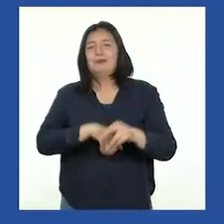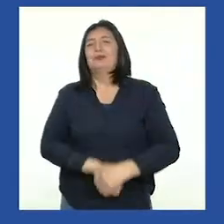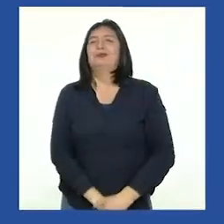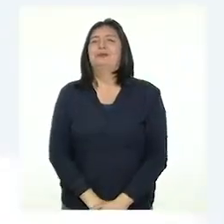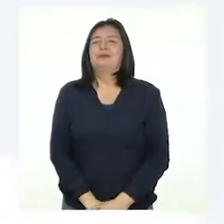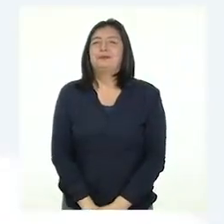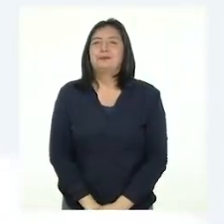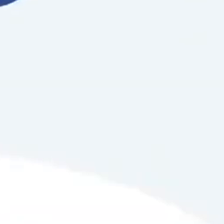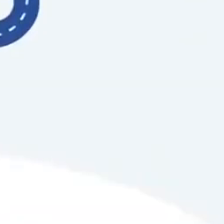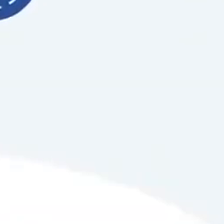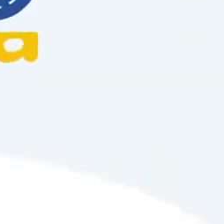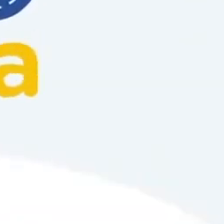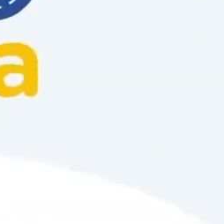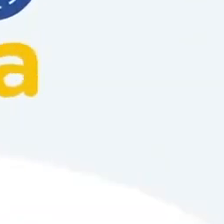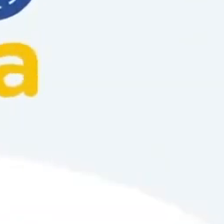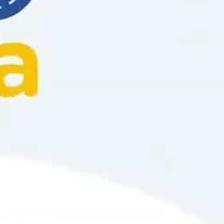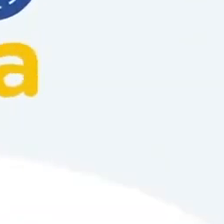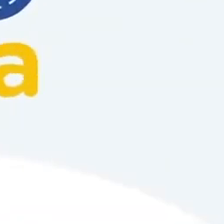regresamos.